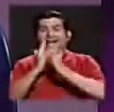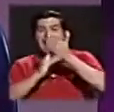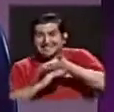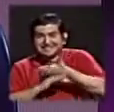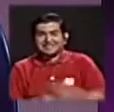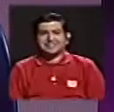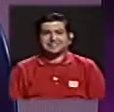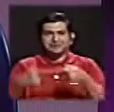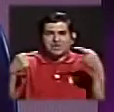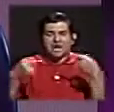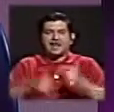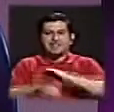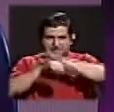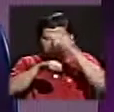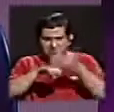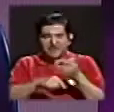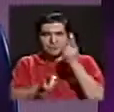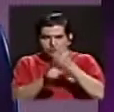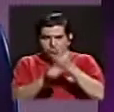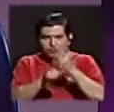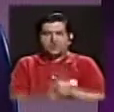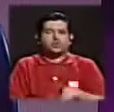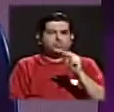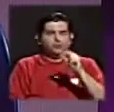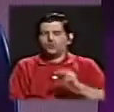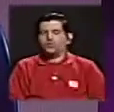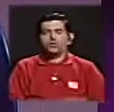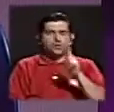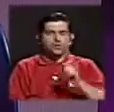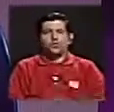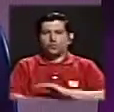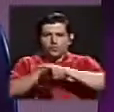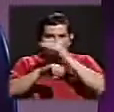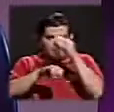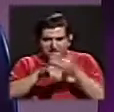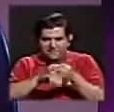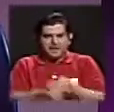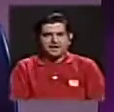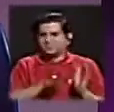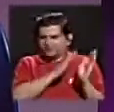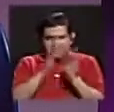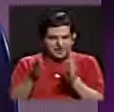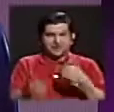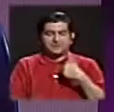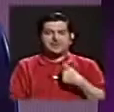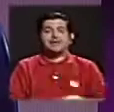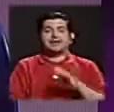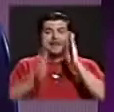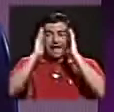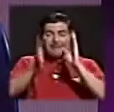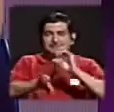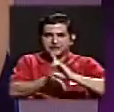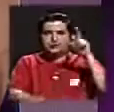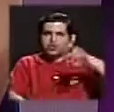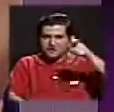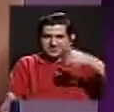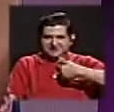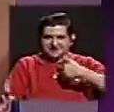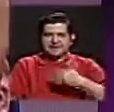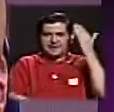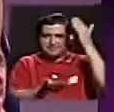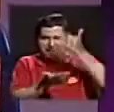a los anticonceptivos adecuados para no tener un embarazo no deseado, tener la atención médica necesaria para tener